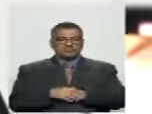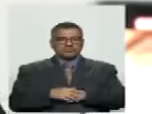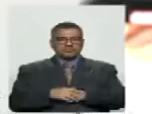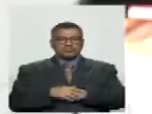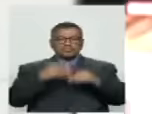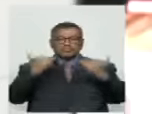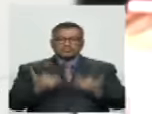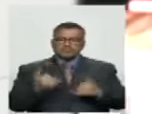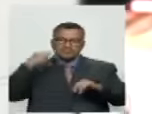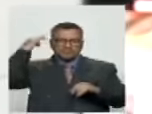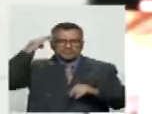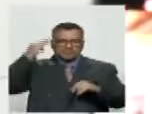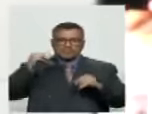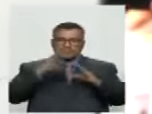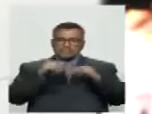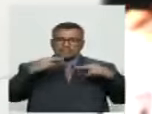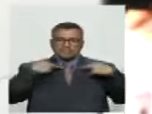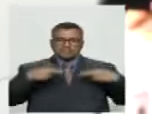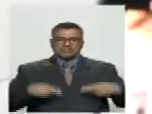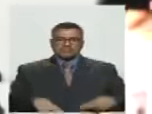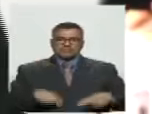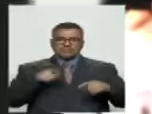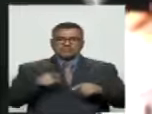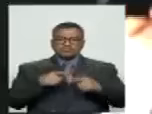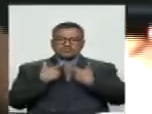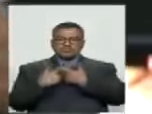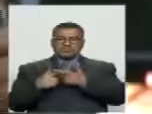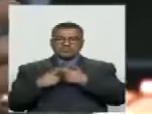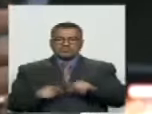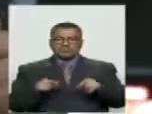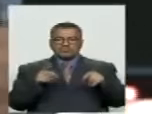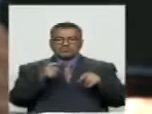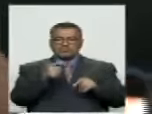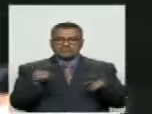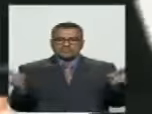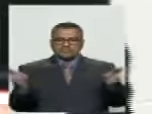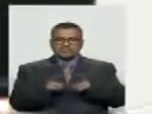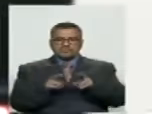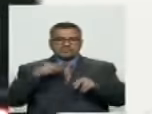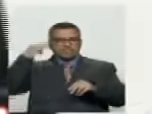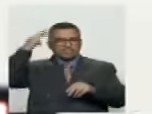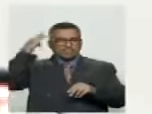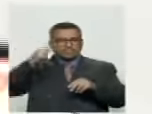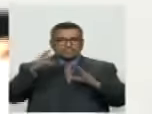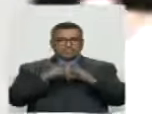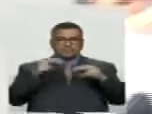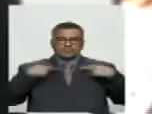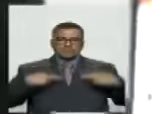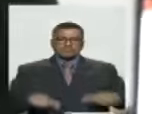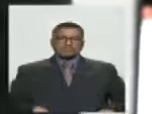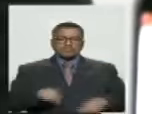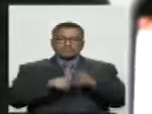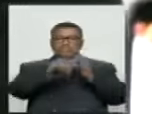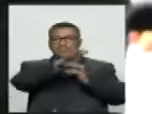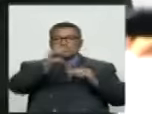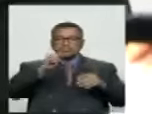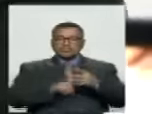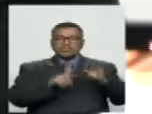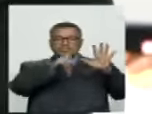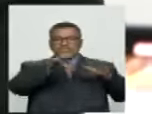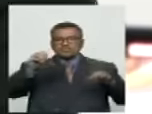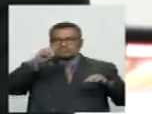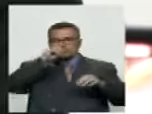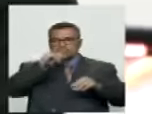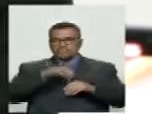Ya la memoria de los humanos es distinta, es menor a la memoria de los humanos de hace 50, 60